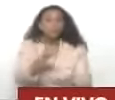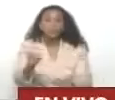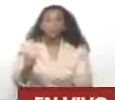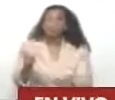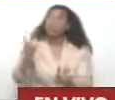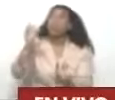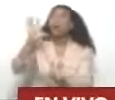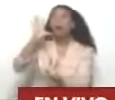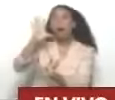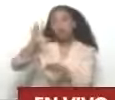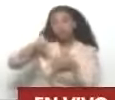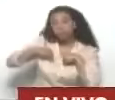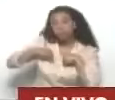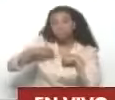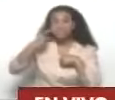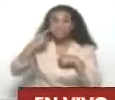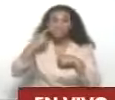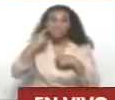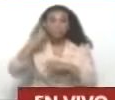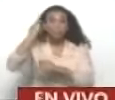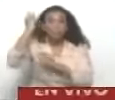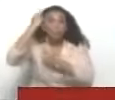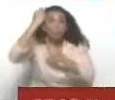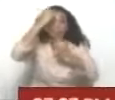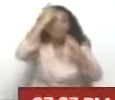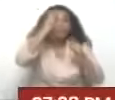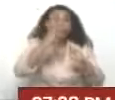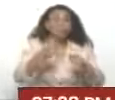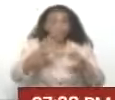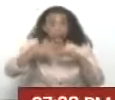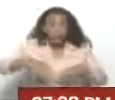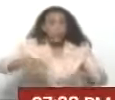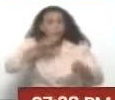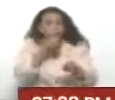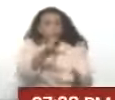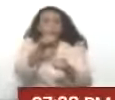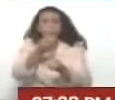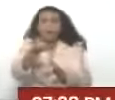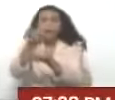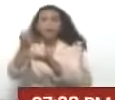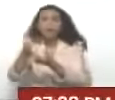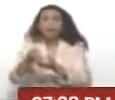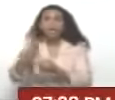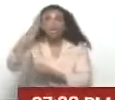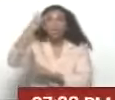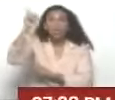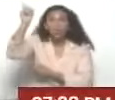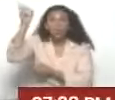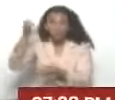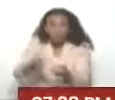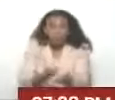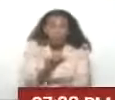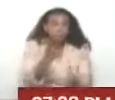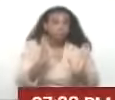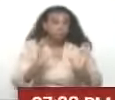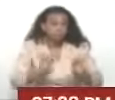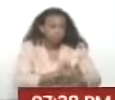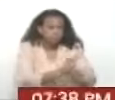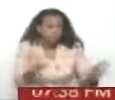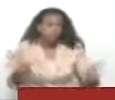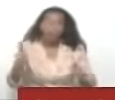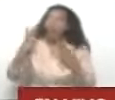Ha tenido sus profetas en la historia y Dios ha tenido todas sus manifestaciones